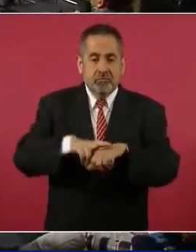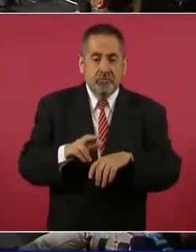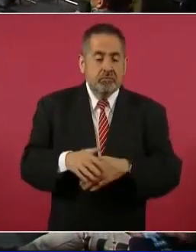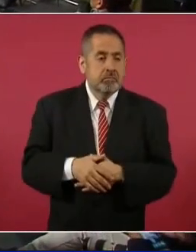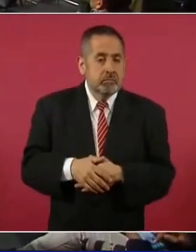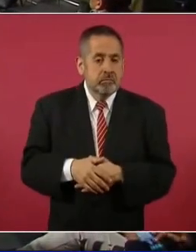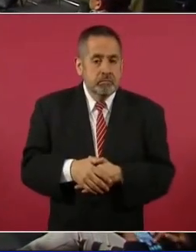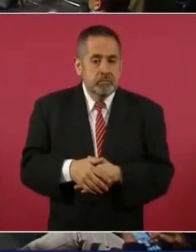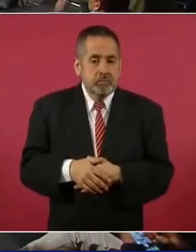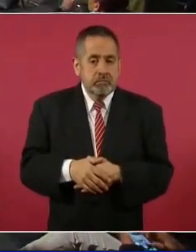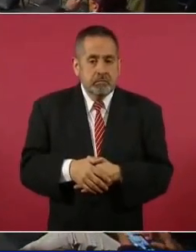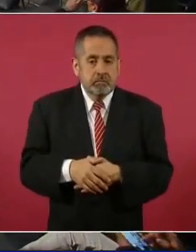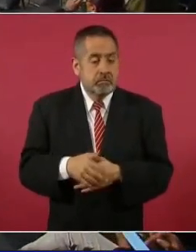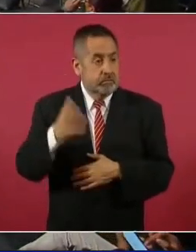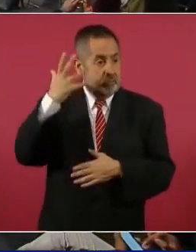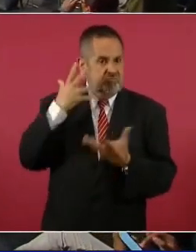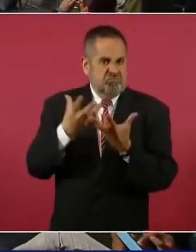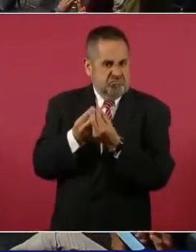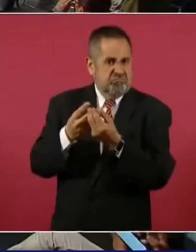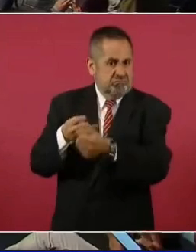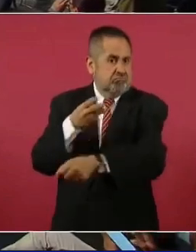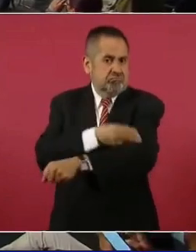que eran maderistas,